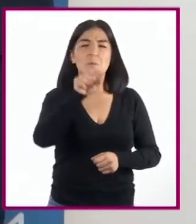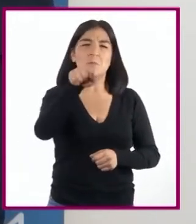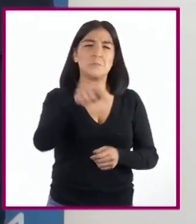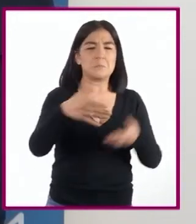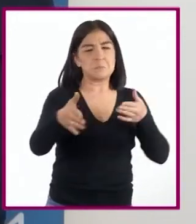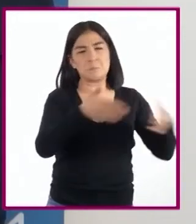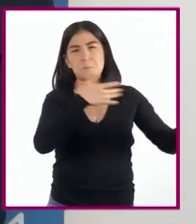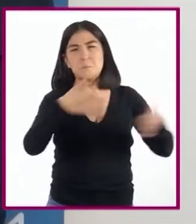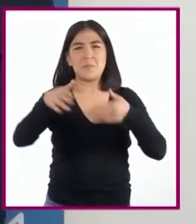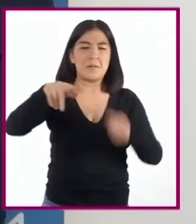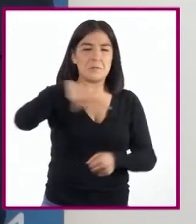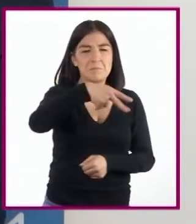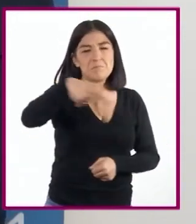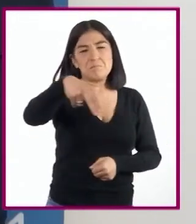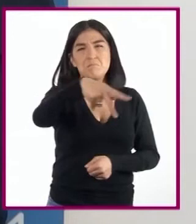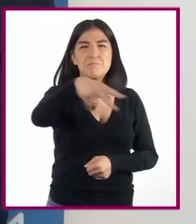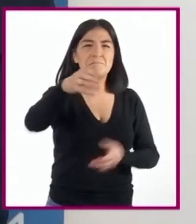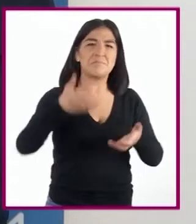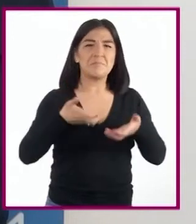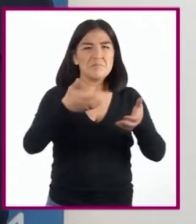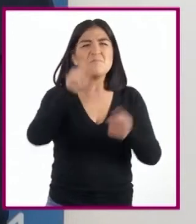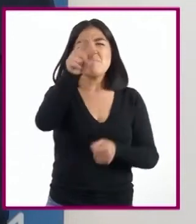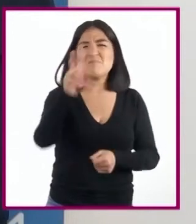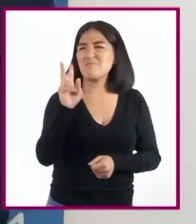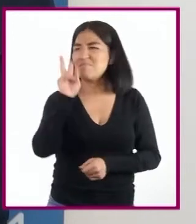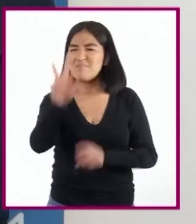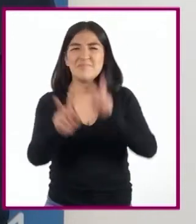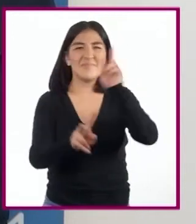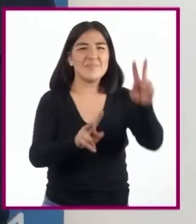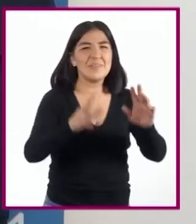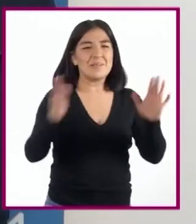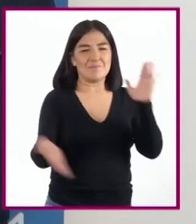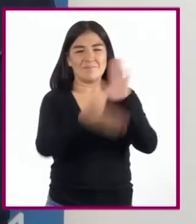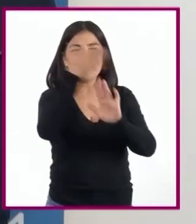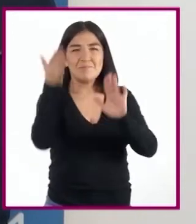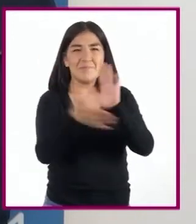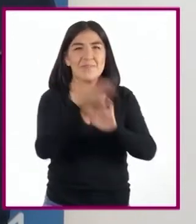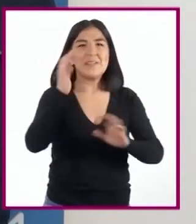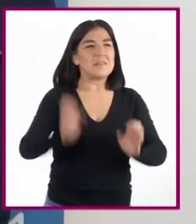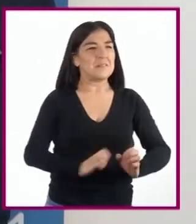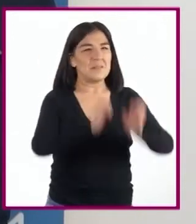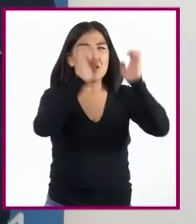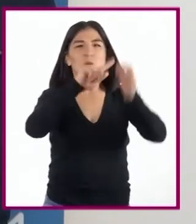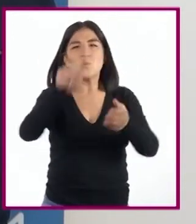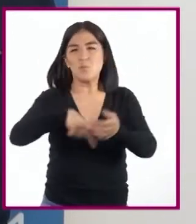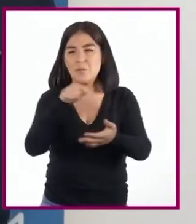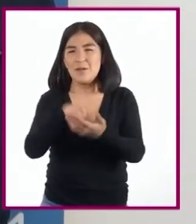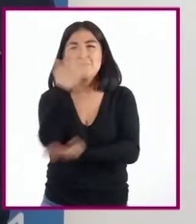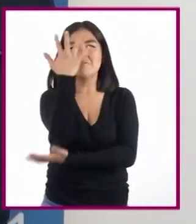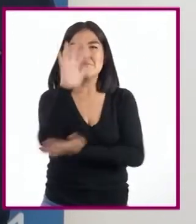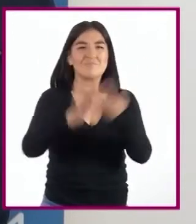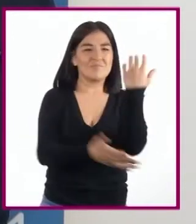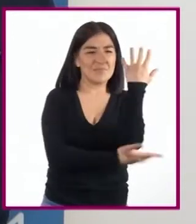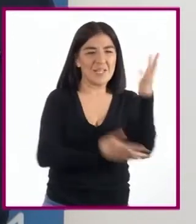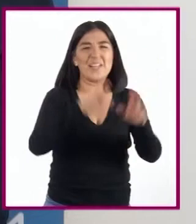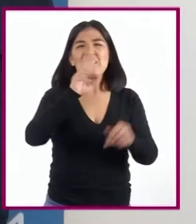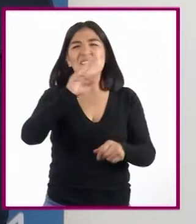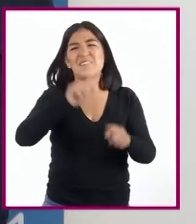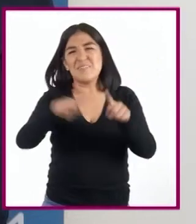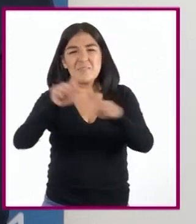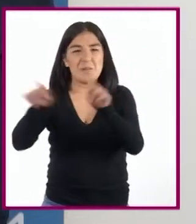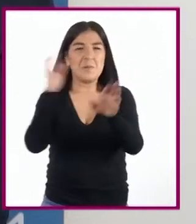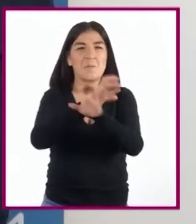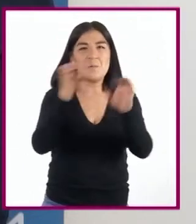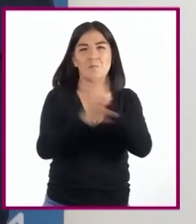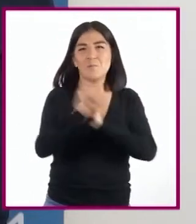por las calles de nuestra comunidad observamos construcciones, áreas naturales y diversos objetos en los que podemos